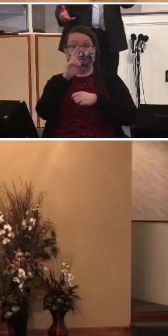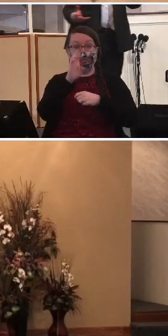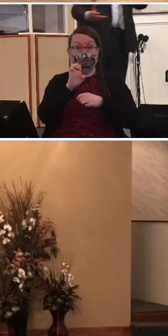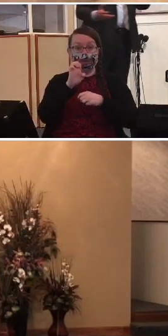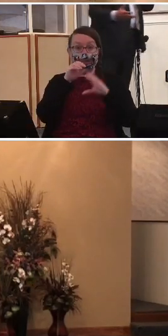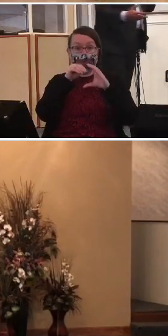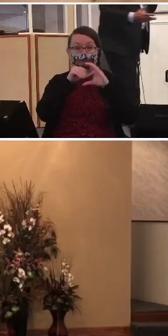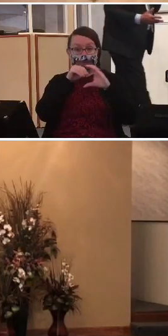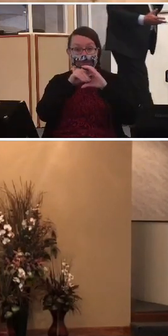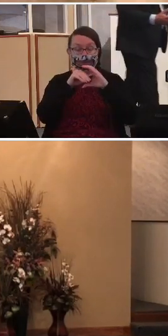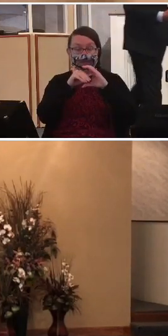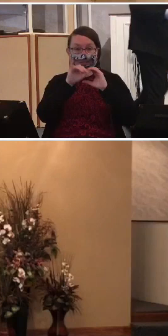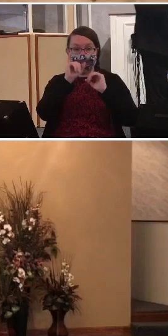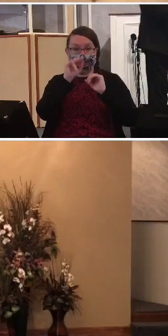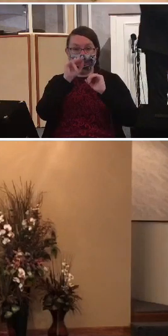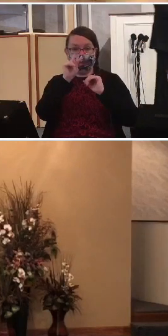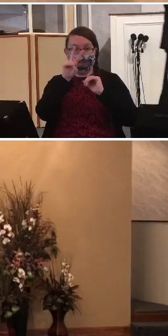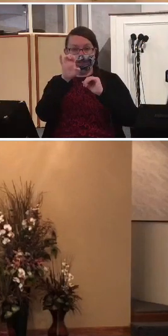reinviertes.